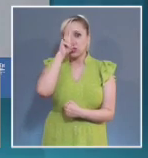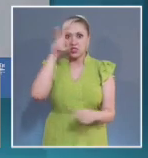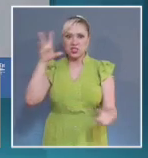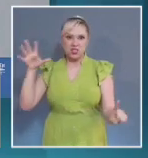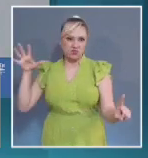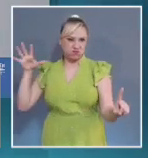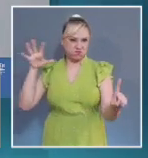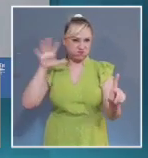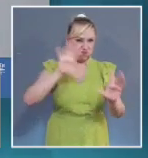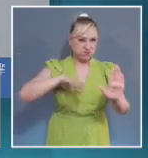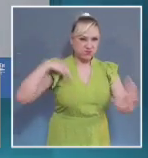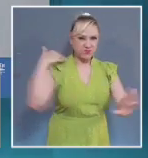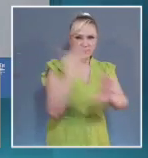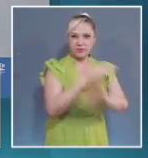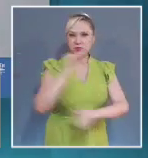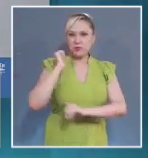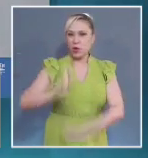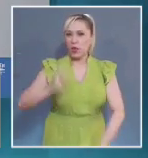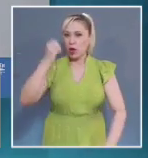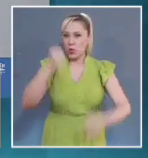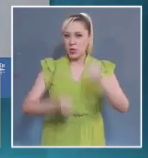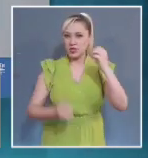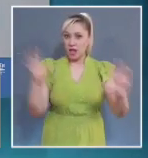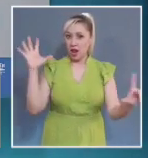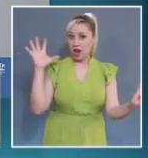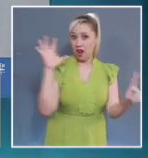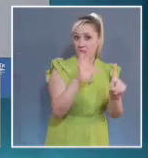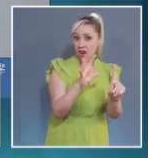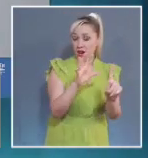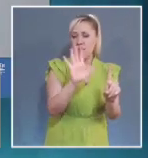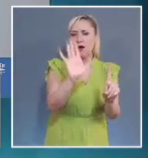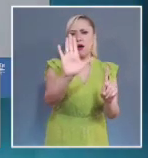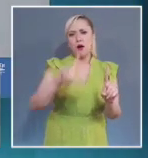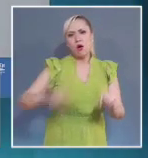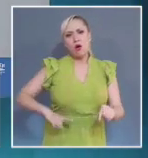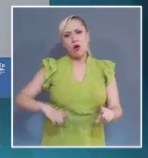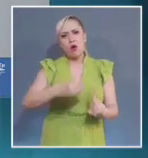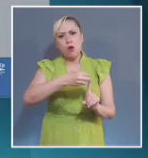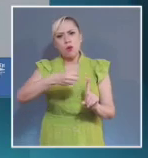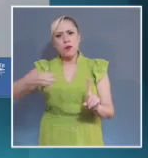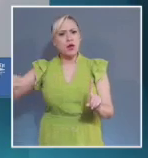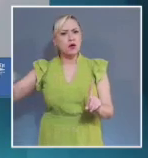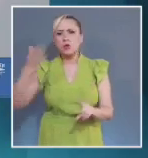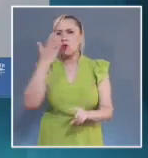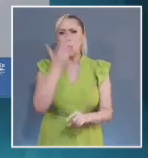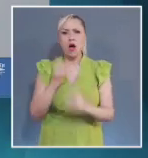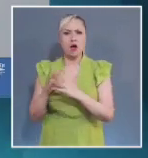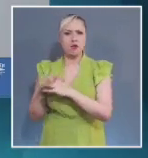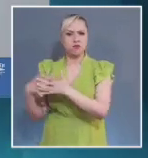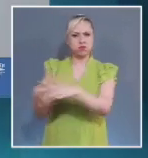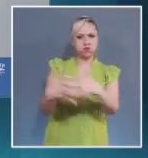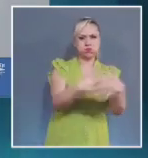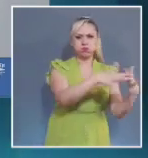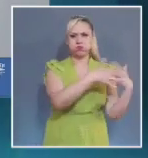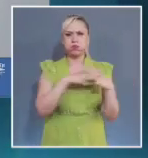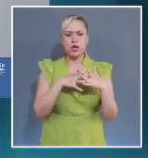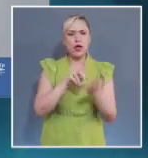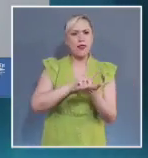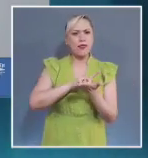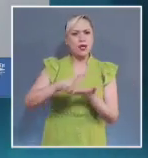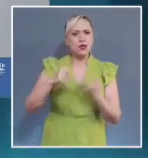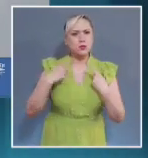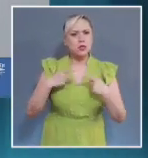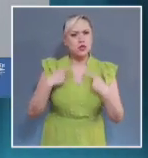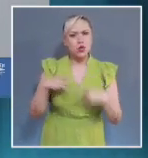la gobernabilidad y se afectan los derechos y las libertades de las personas. Frente a ello,